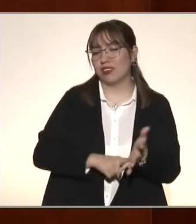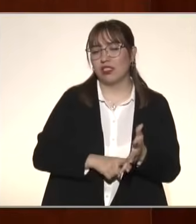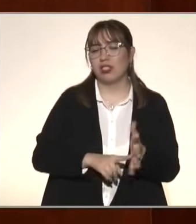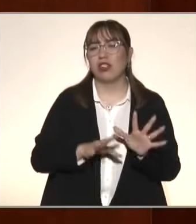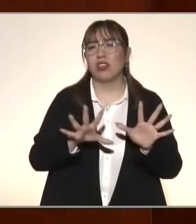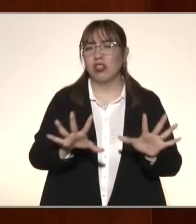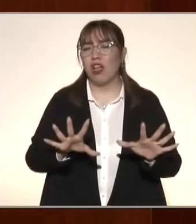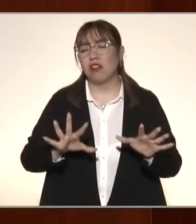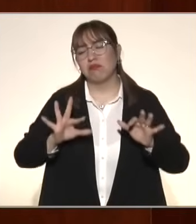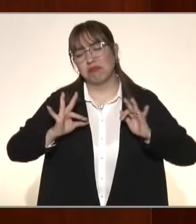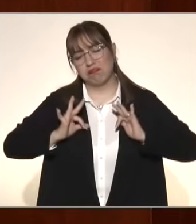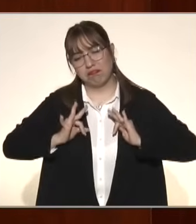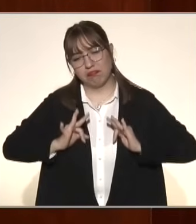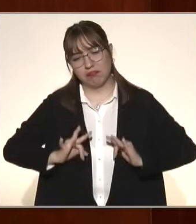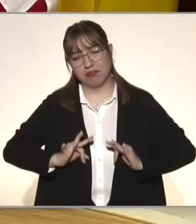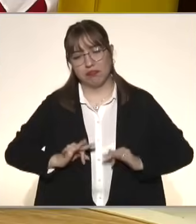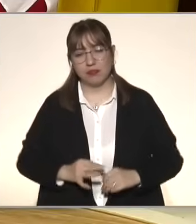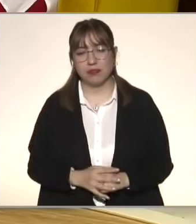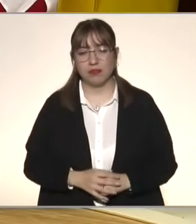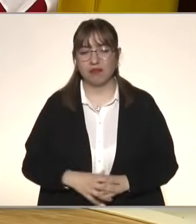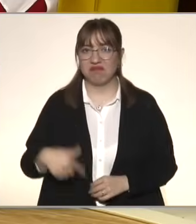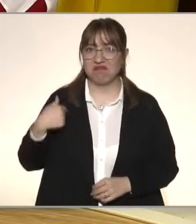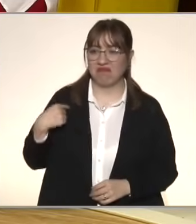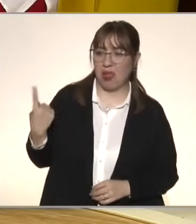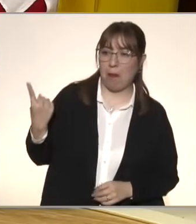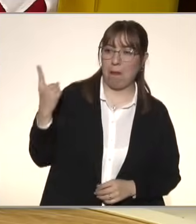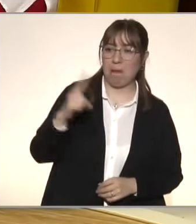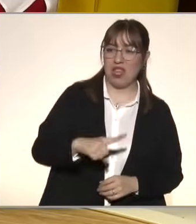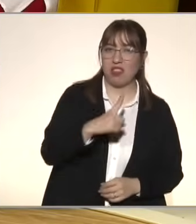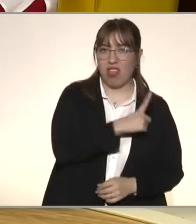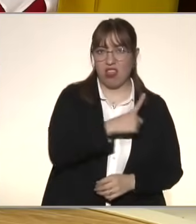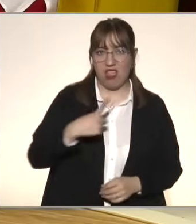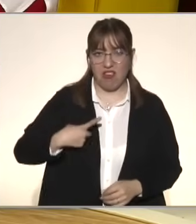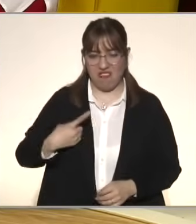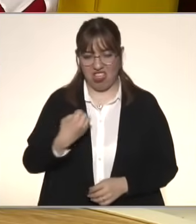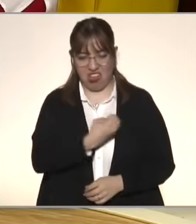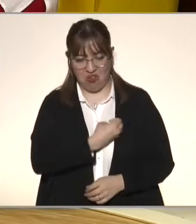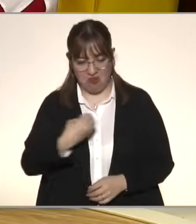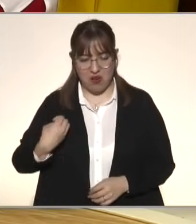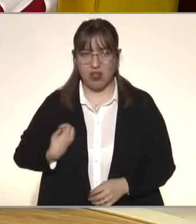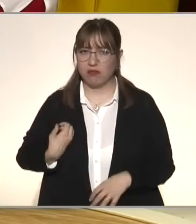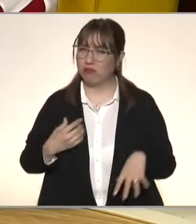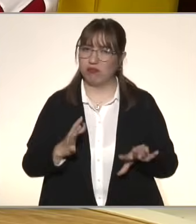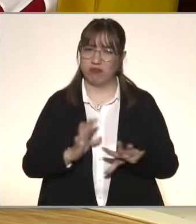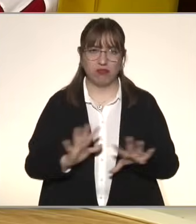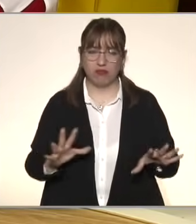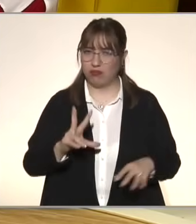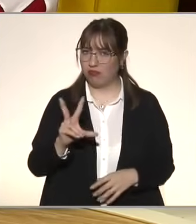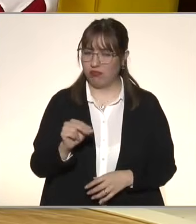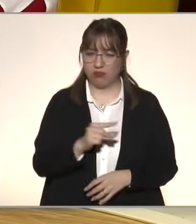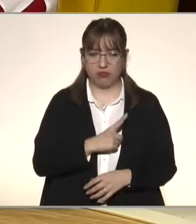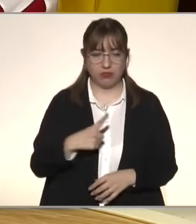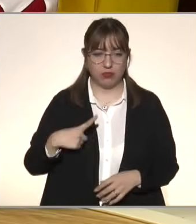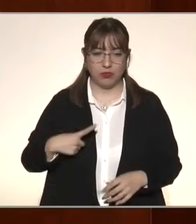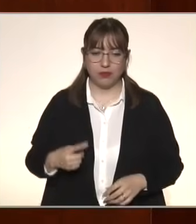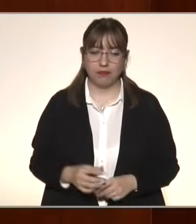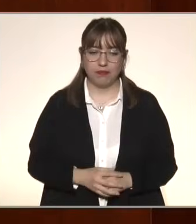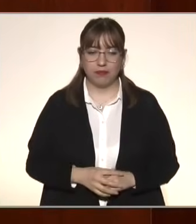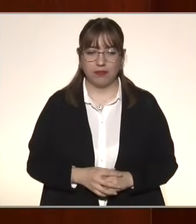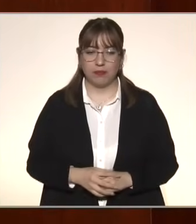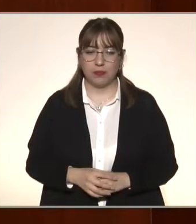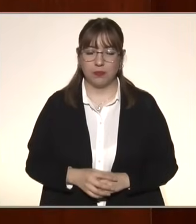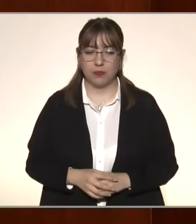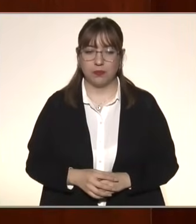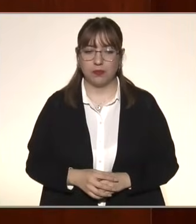flexibles, sí personalizar, pero no imponer. Claro. Es muy importante no imponer a los demás, porque pues, lo que se vuelve obligación